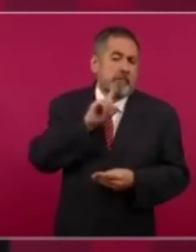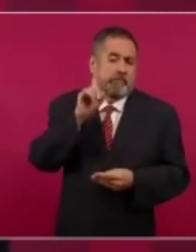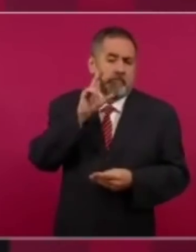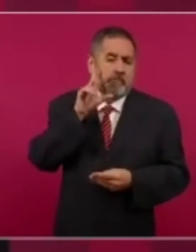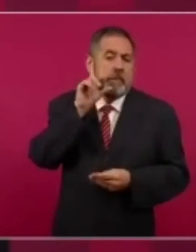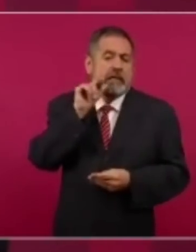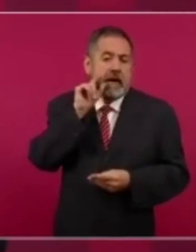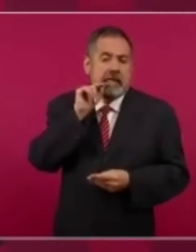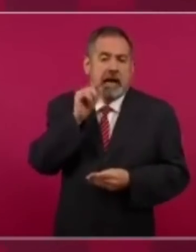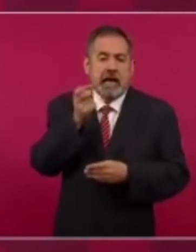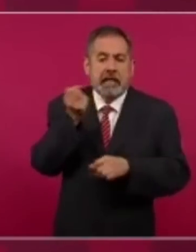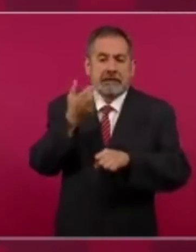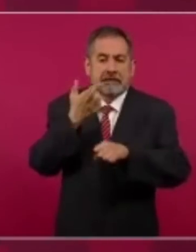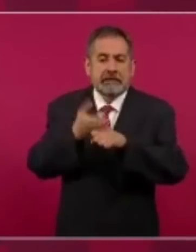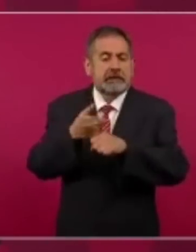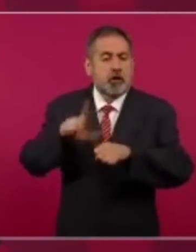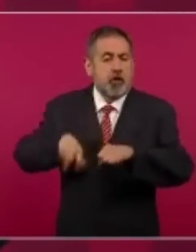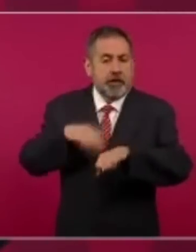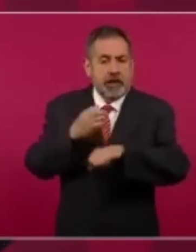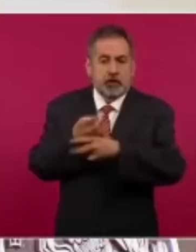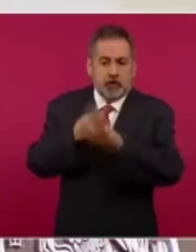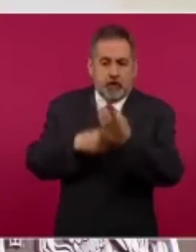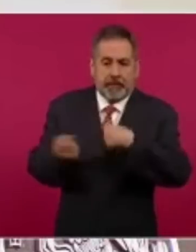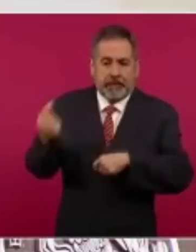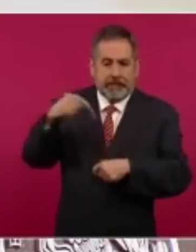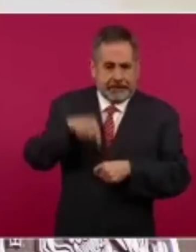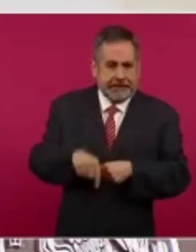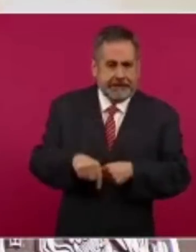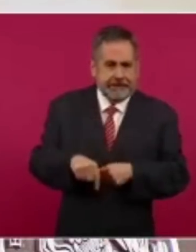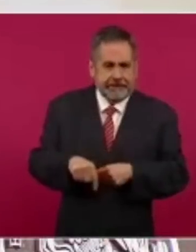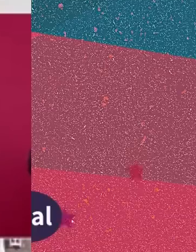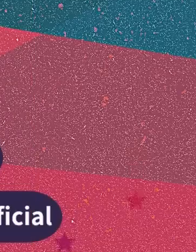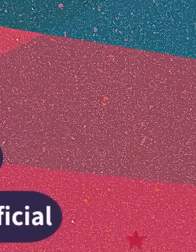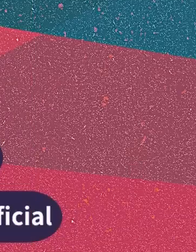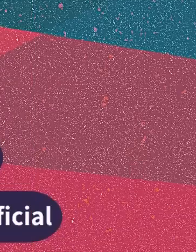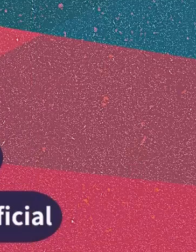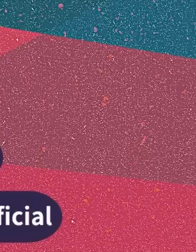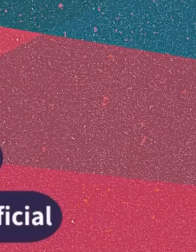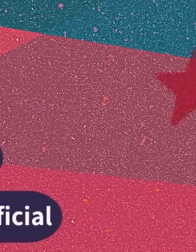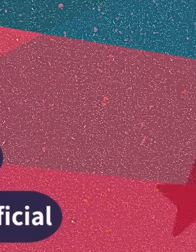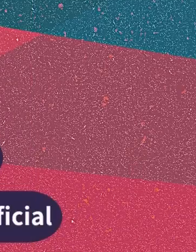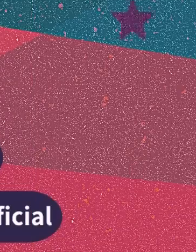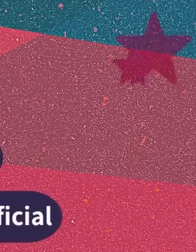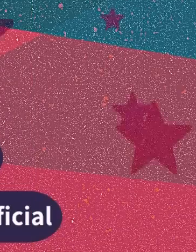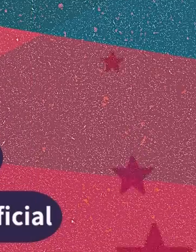el secretario de Gobernación venga y nos explique.